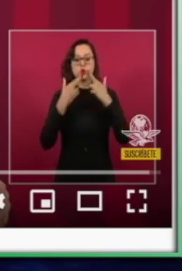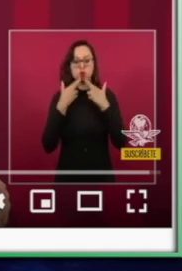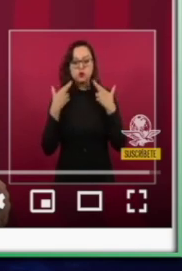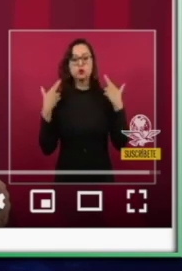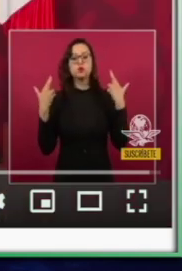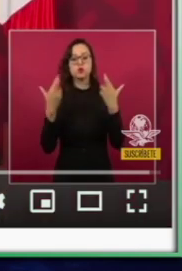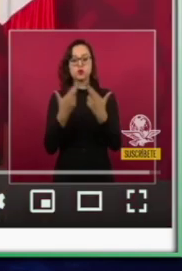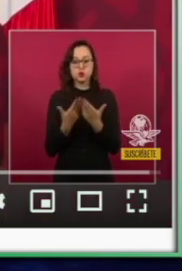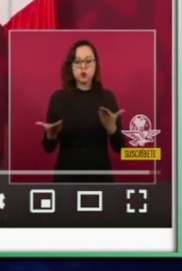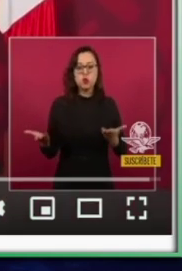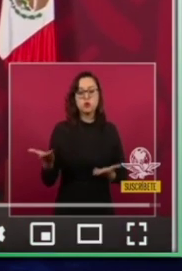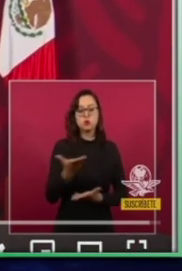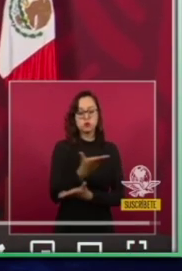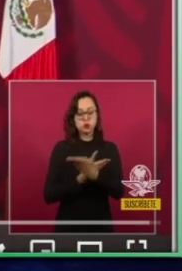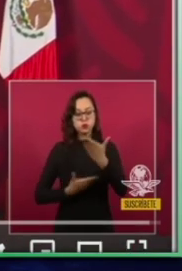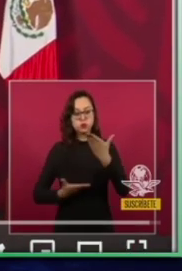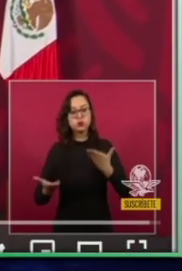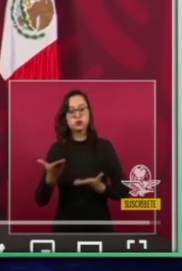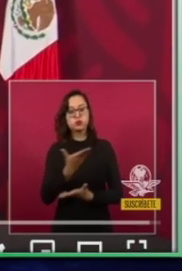Hay